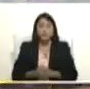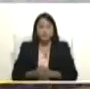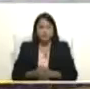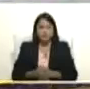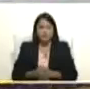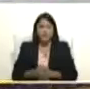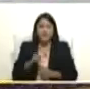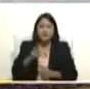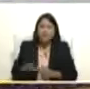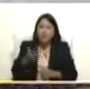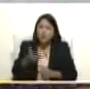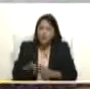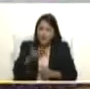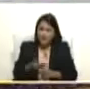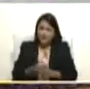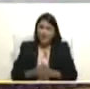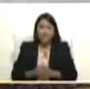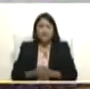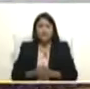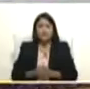que son muy importantes.